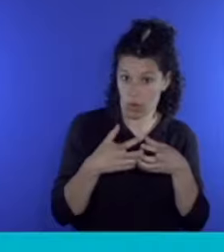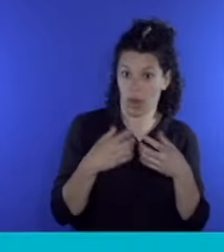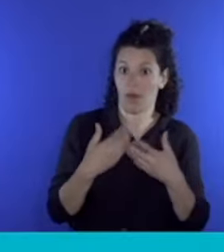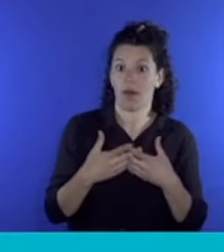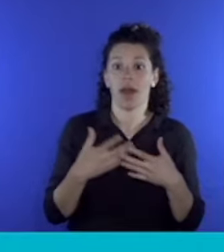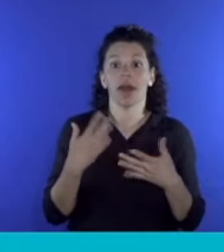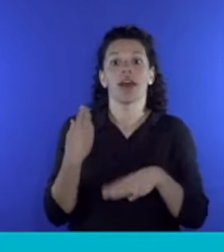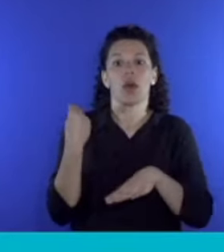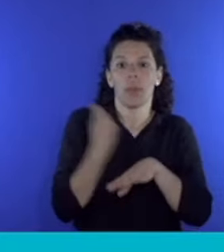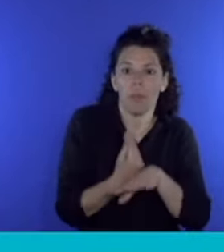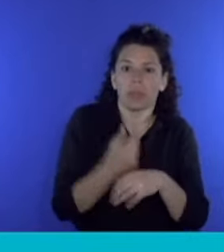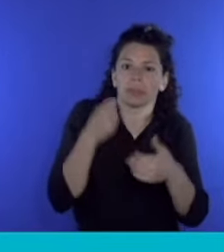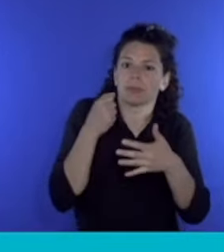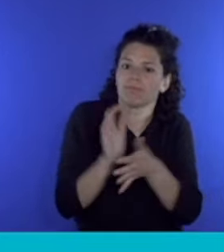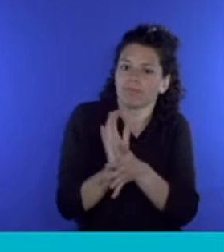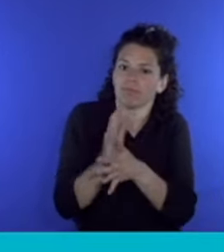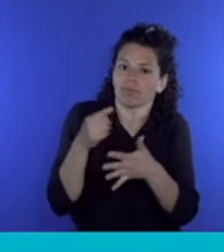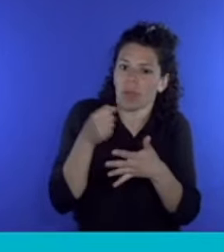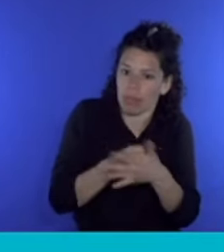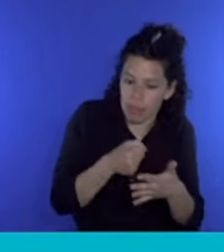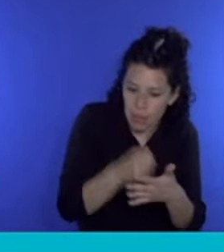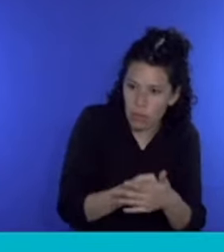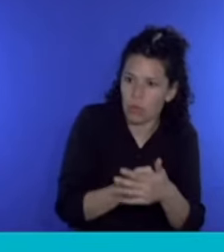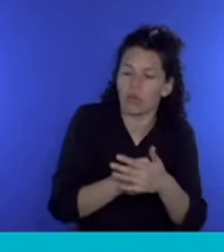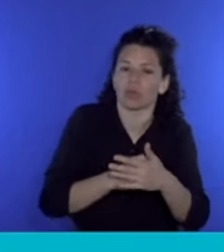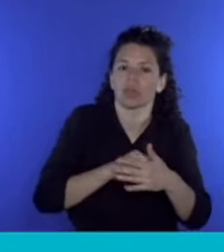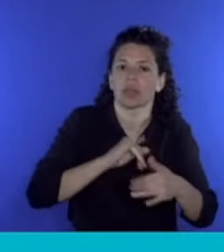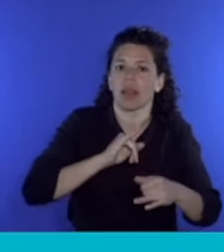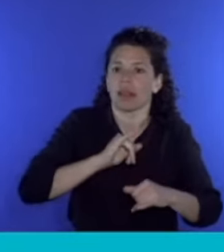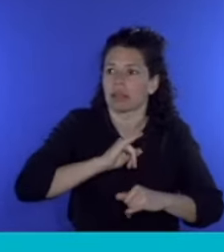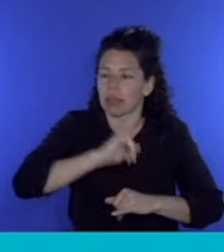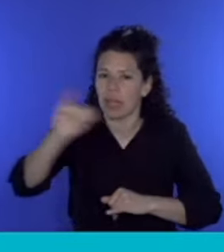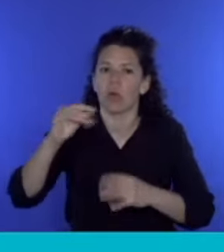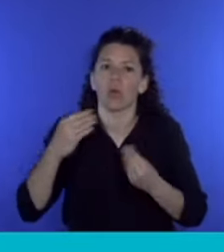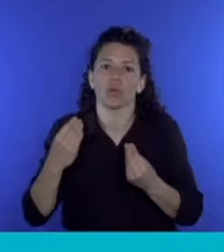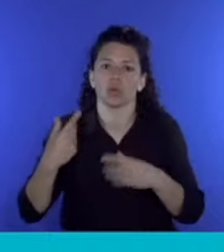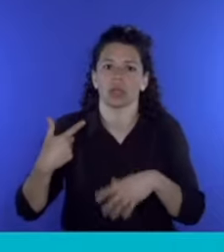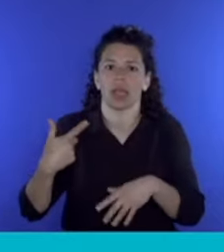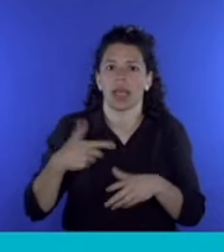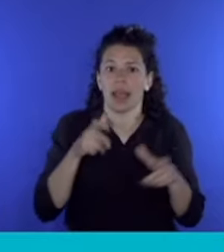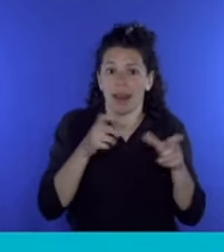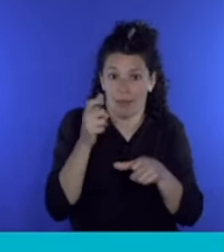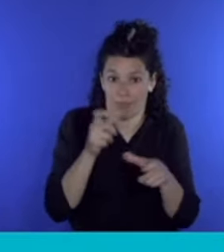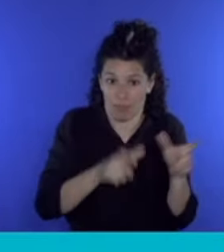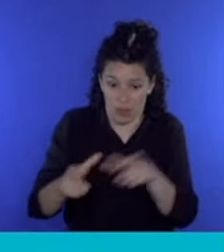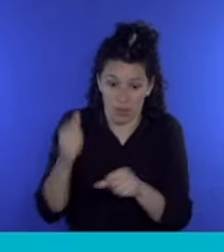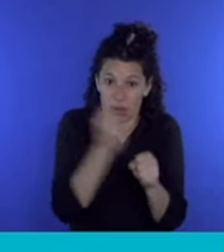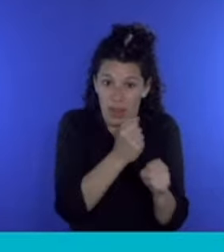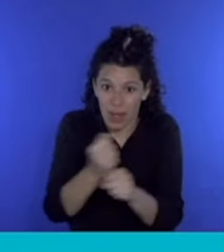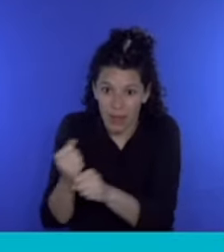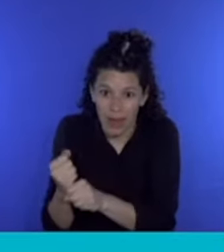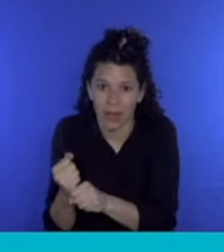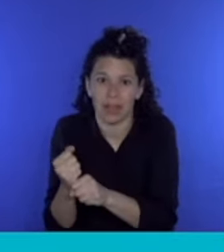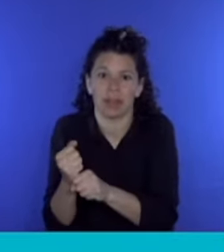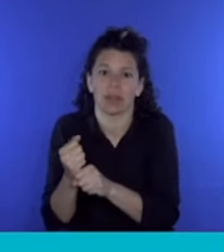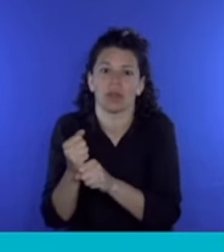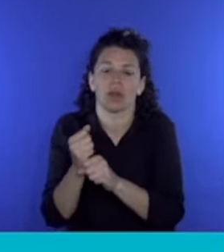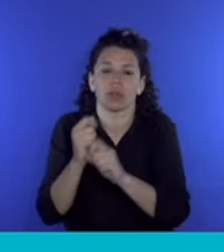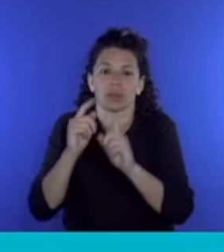un puesto desde donde denunciar las condiciones en las que hoy vive la clase trabajadora y desde donde denunciar también